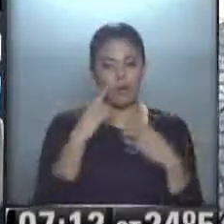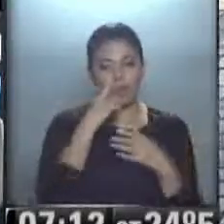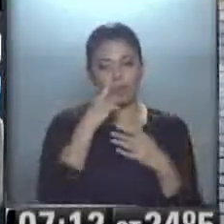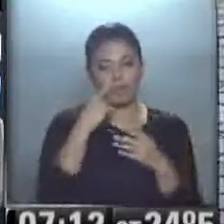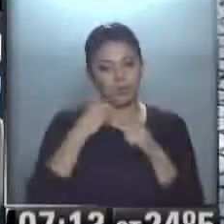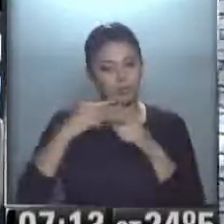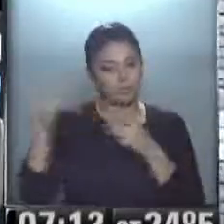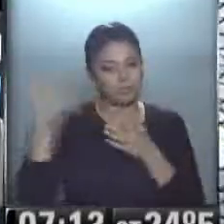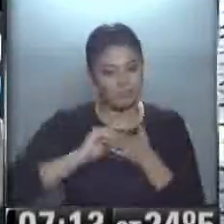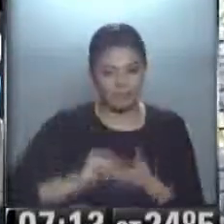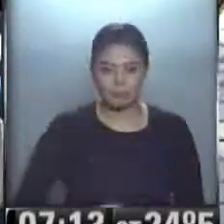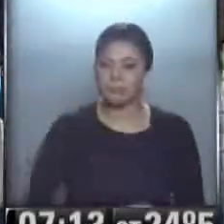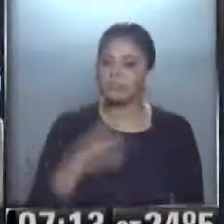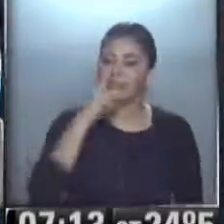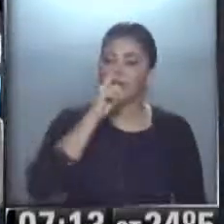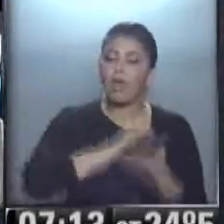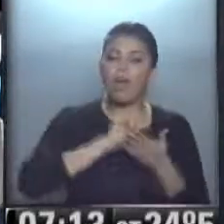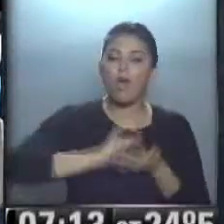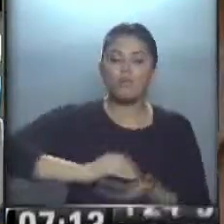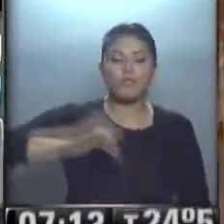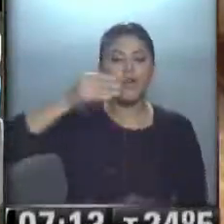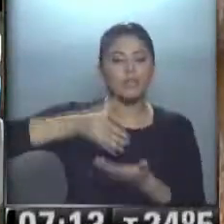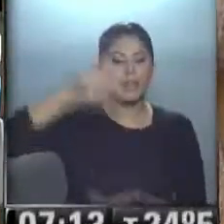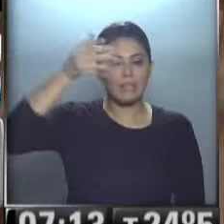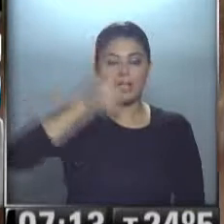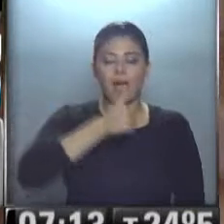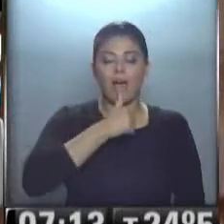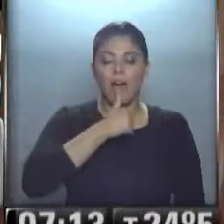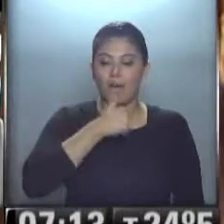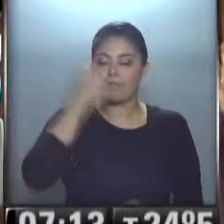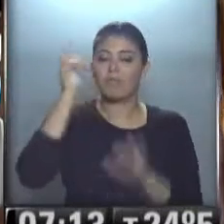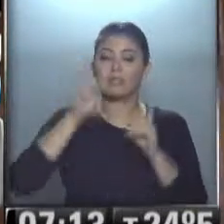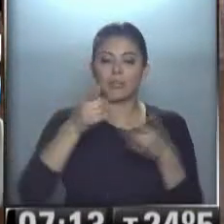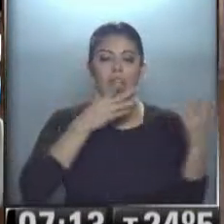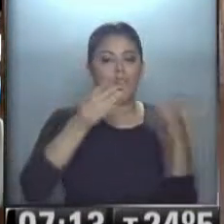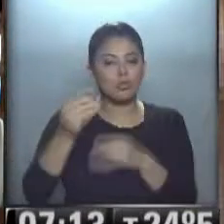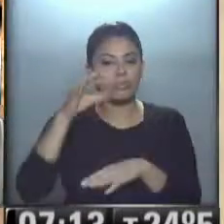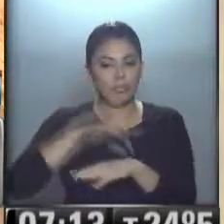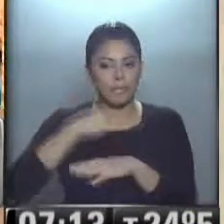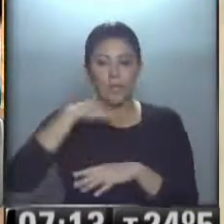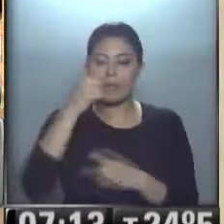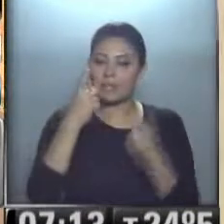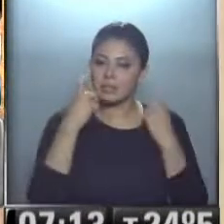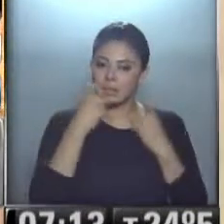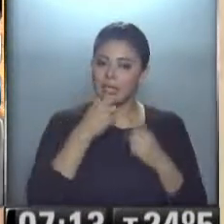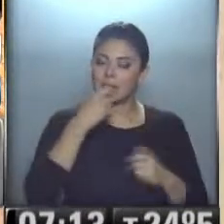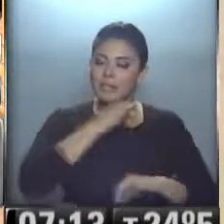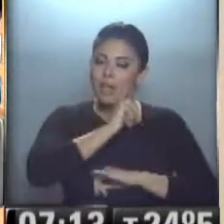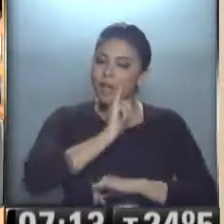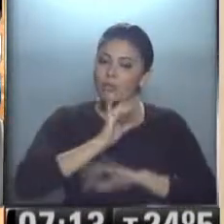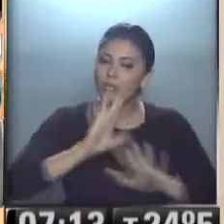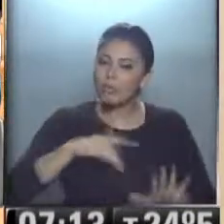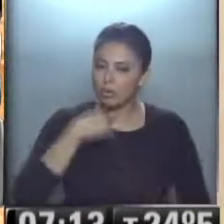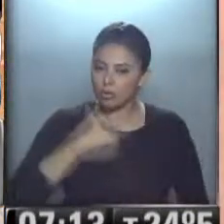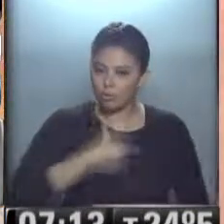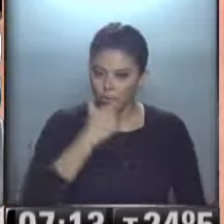más. Botellas de agua mineral y asistencia médica es lo más requerido ante la alerta roja. Me parece genial porque